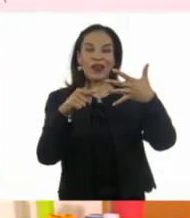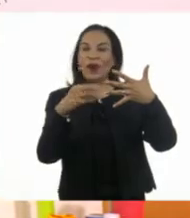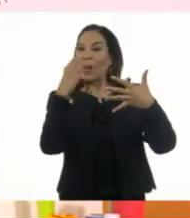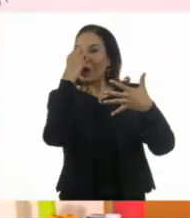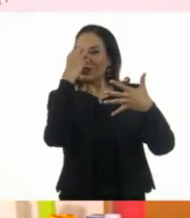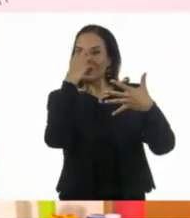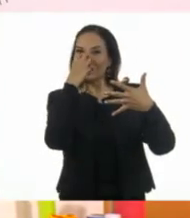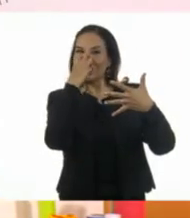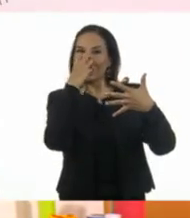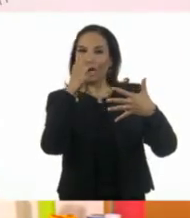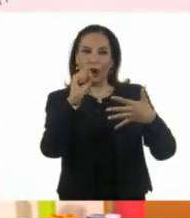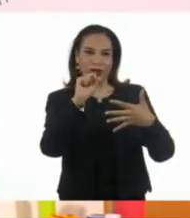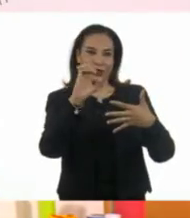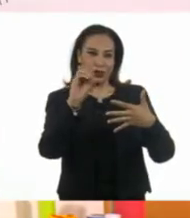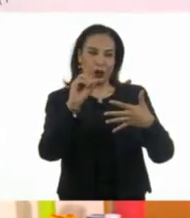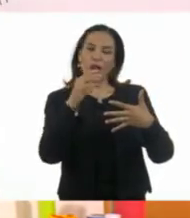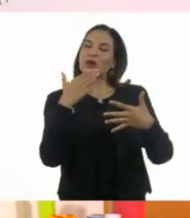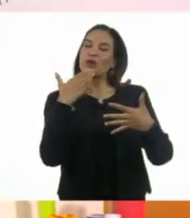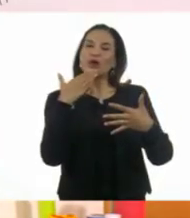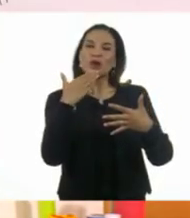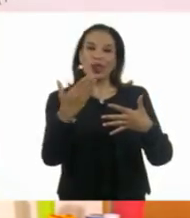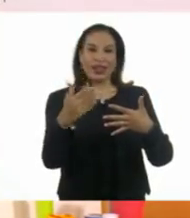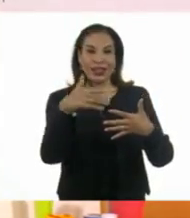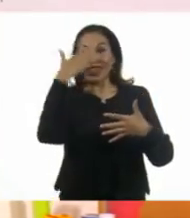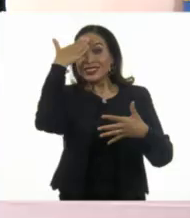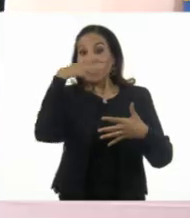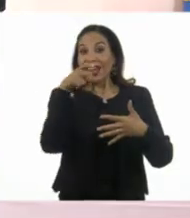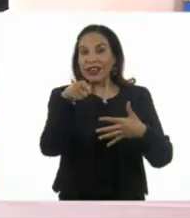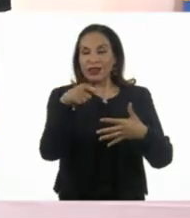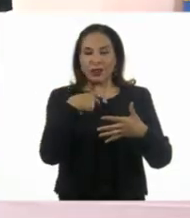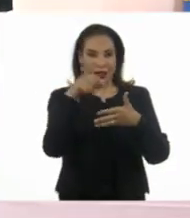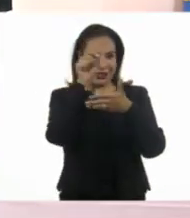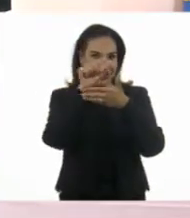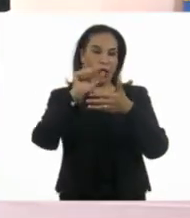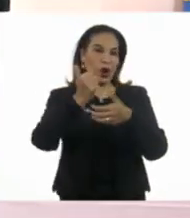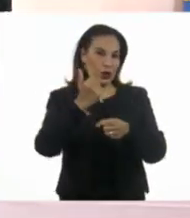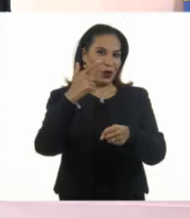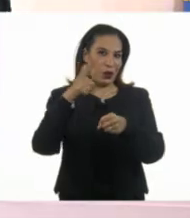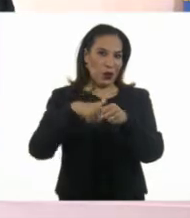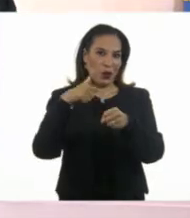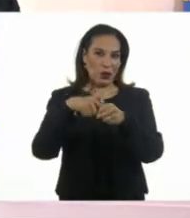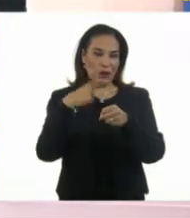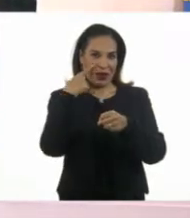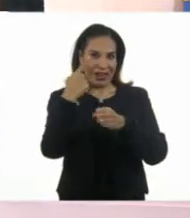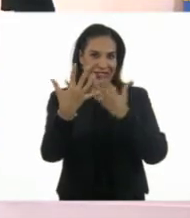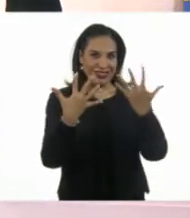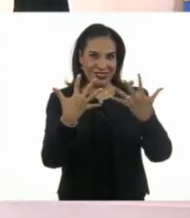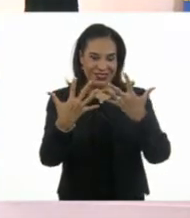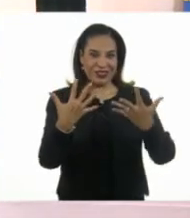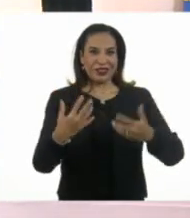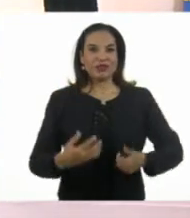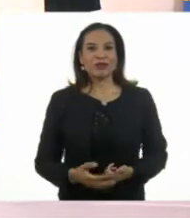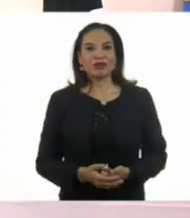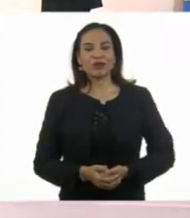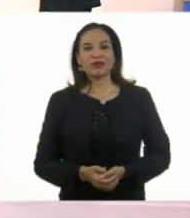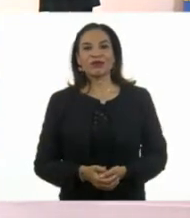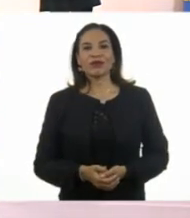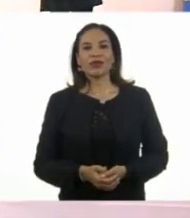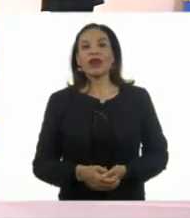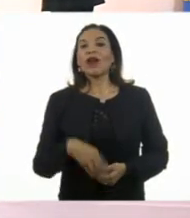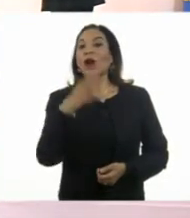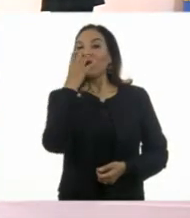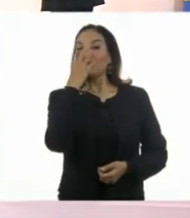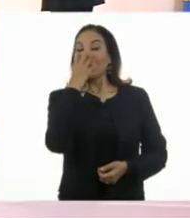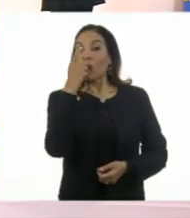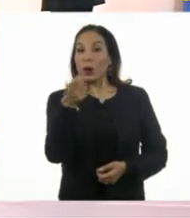¡Oso! Muy bien, ya lo sabemos que aquí... Ah, pero lo voy a escribir con otro color para que nos confundamos, ¿ok?